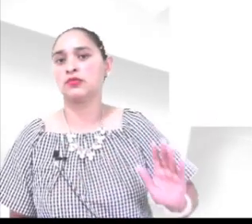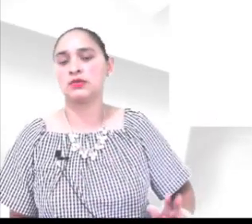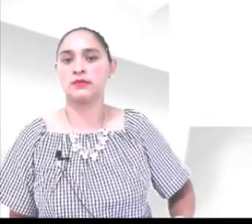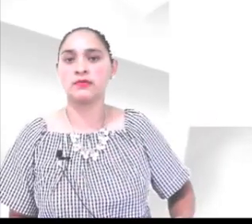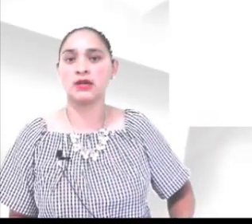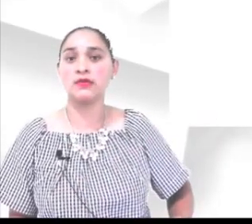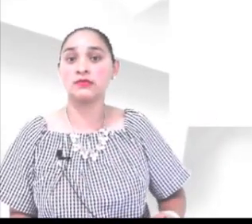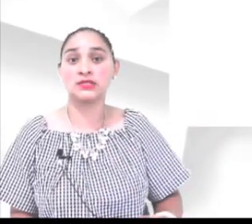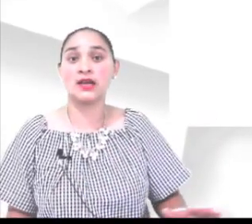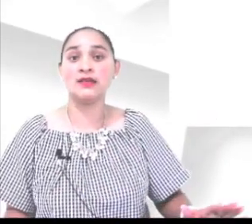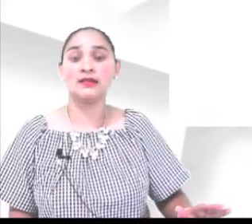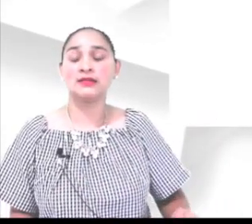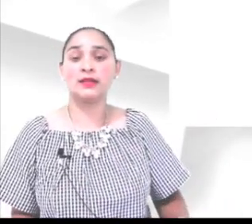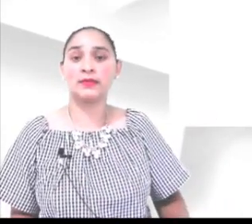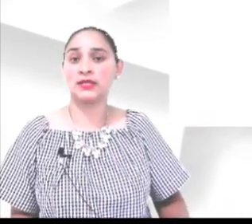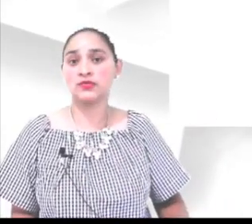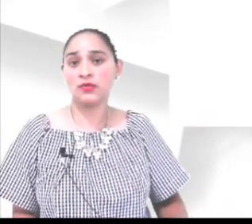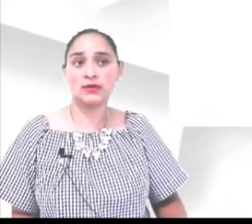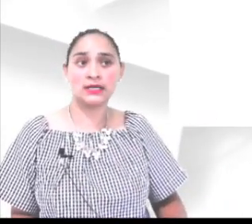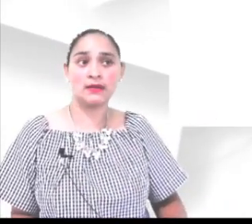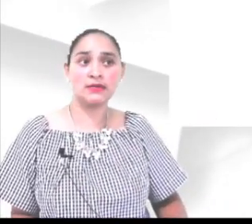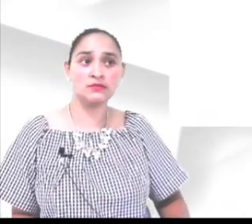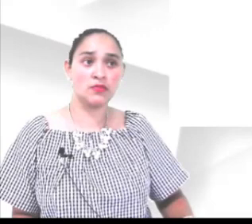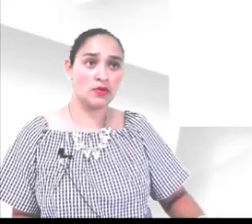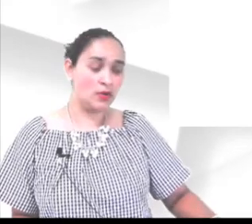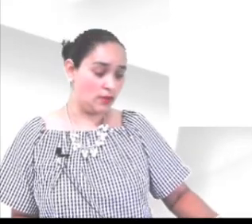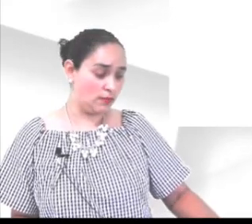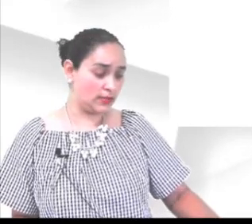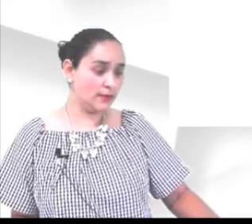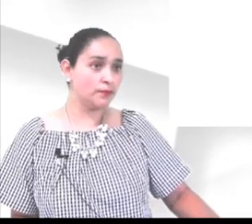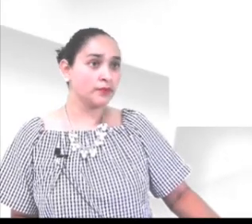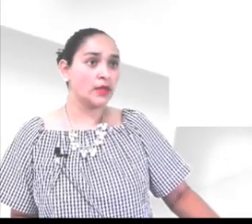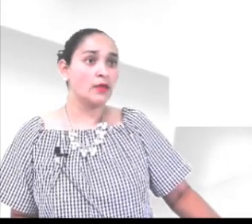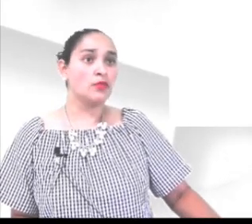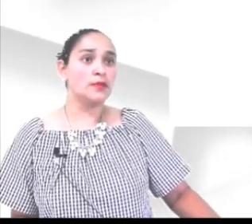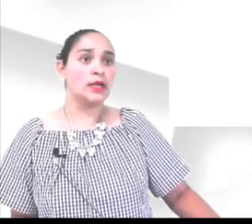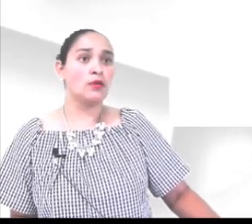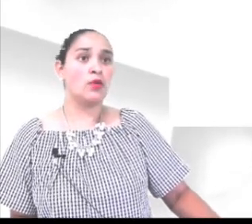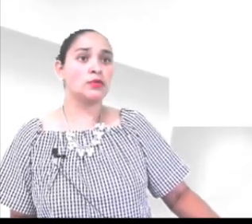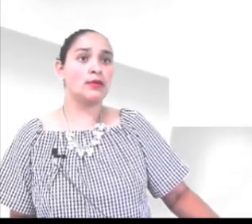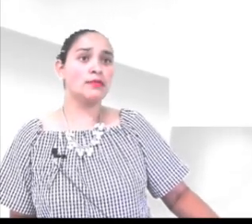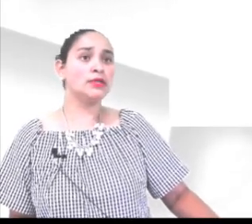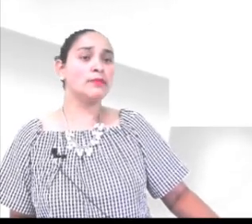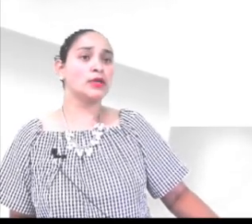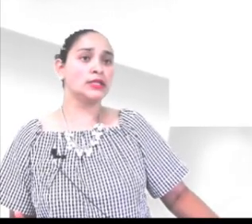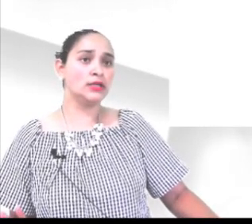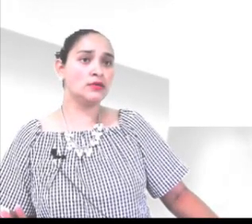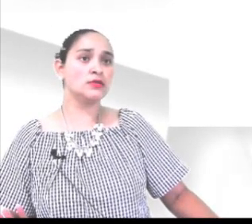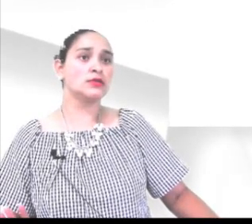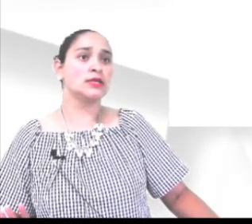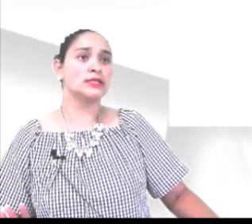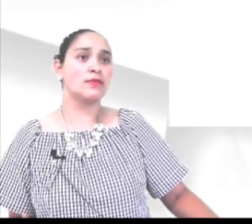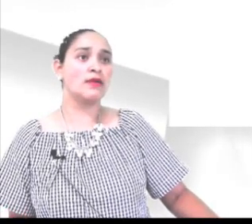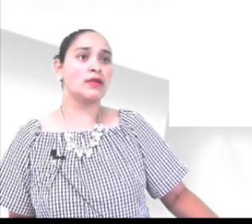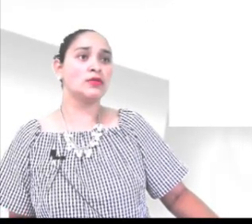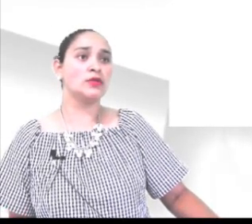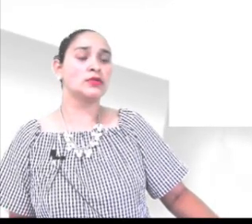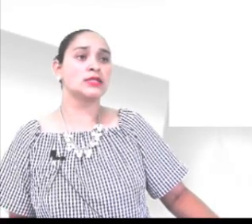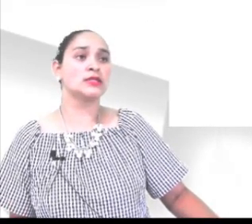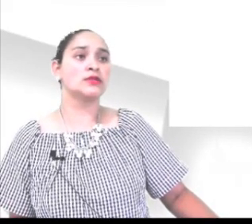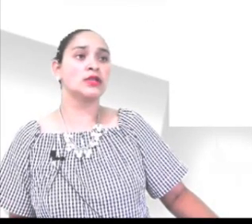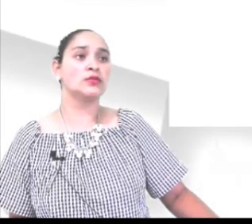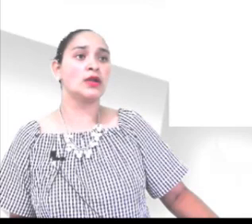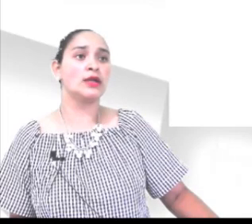arrasa con todo ese poblado. Ya después de eso no va a ser el mismo, ¿verdad? Muy bien, cuando hablamos de políticos, estamos hablando